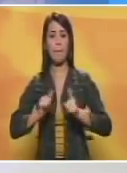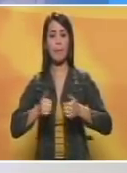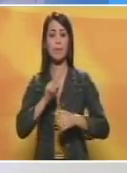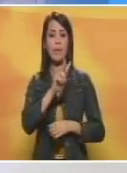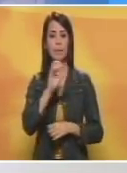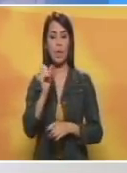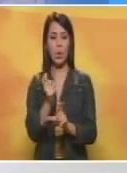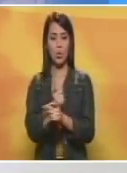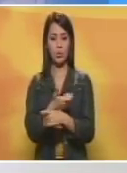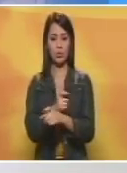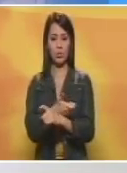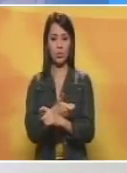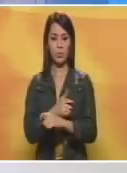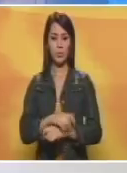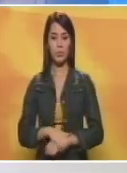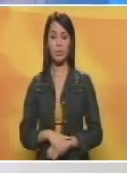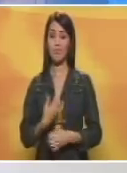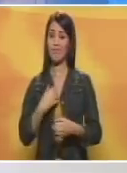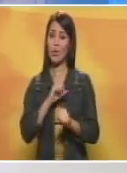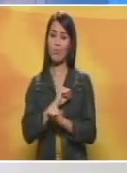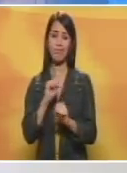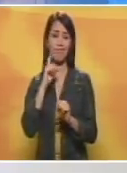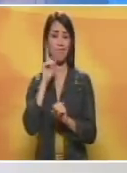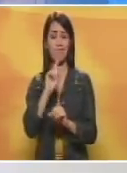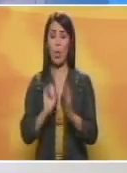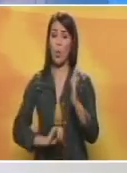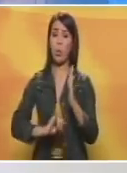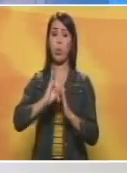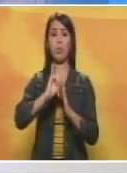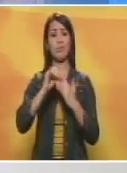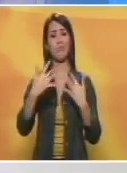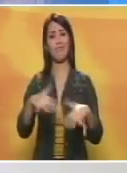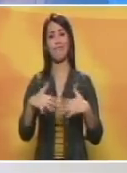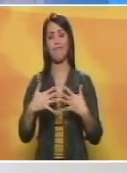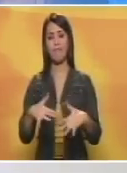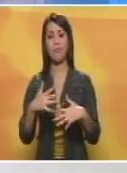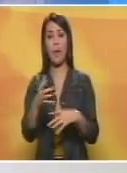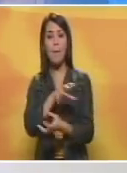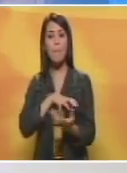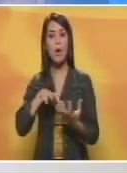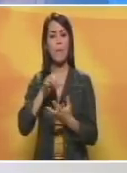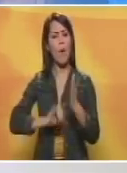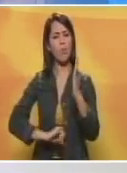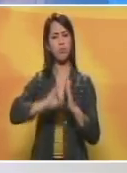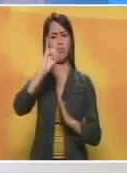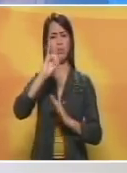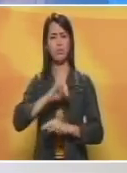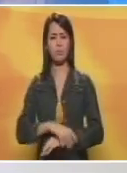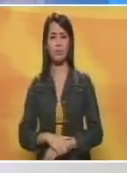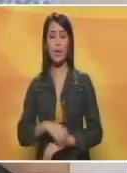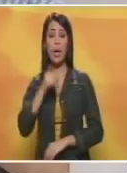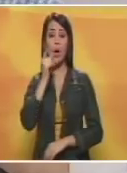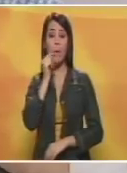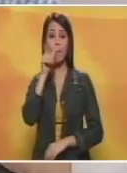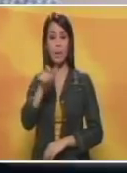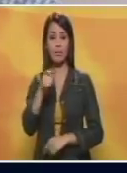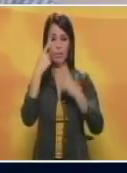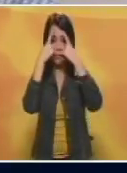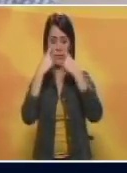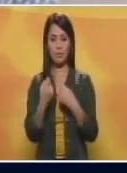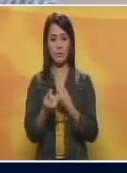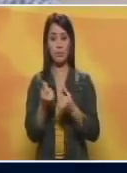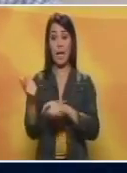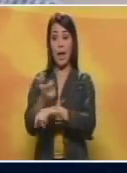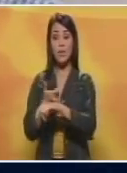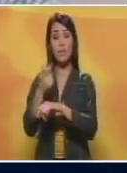el próximo 20 de agosto no acabará con la inflación porque no ataca el problema de raíz que es la hiperinflación el economista señaló que el gobierno debe